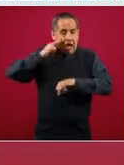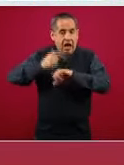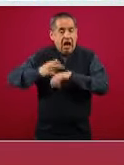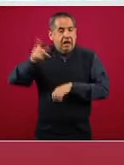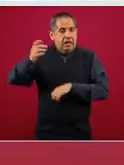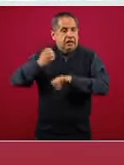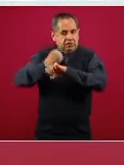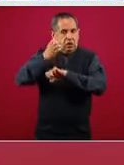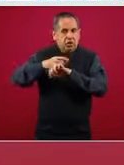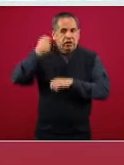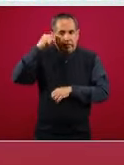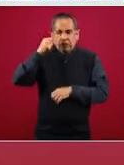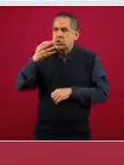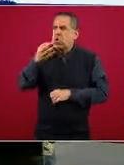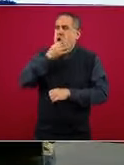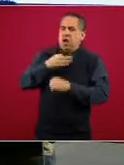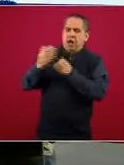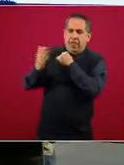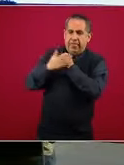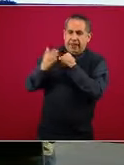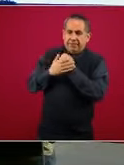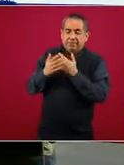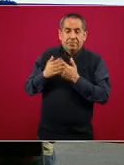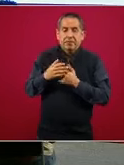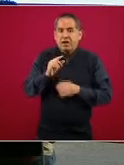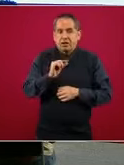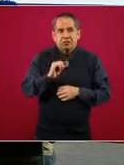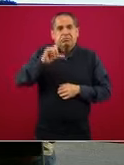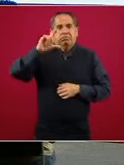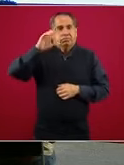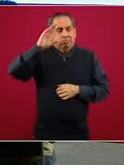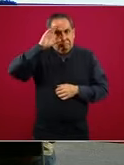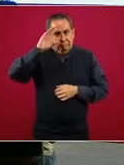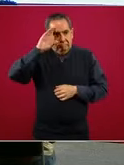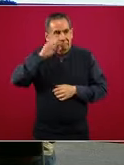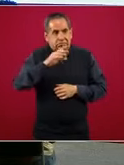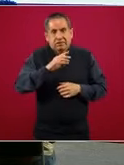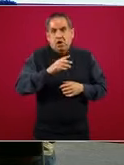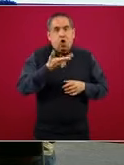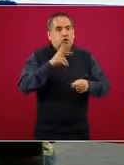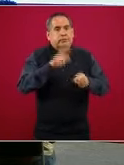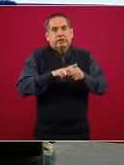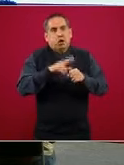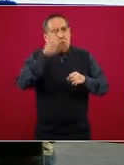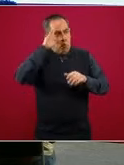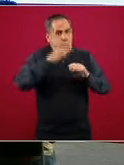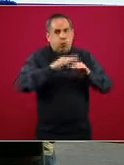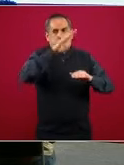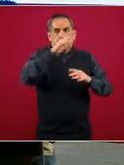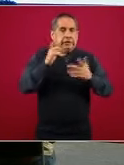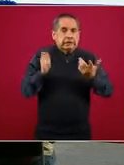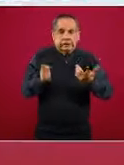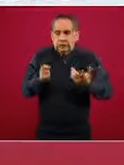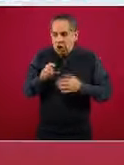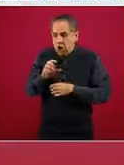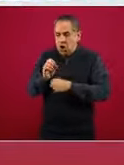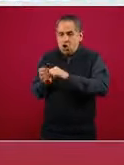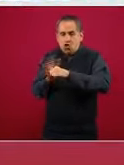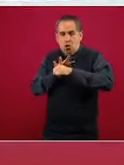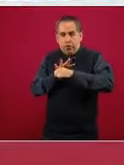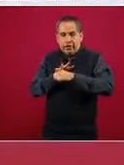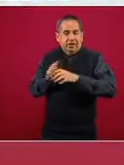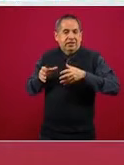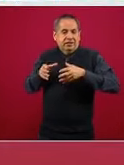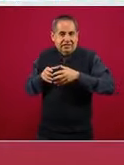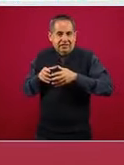sanitaria estatal nos alertó de un crecimiento rápido en su ocupación hospitalaria. El Comando Unificado COVID de